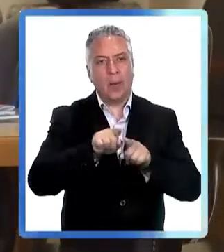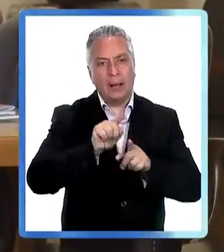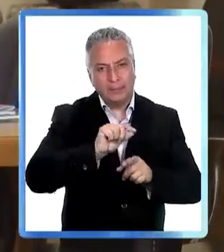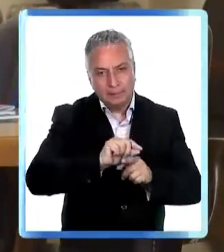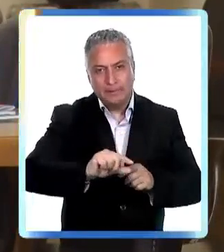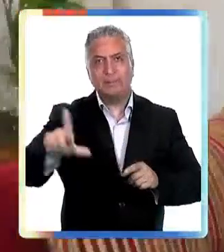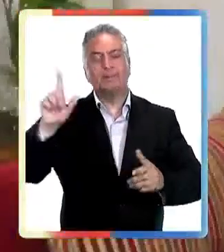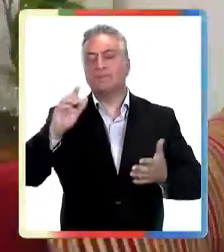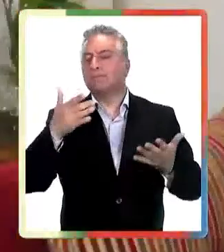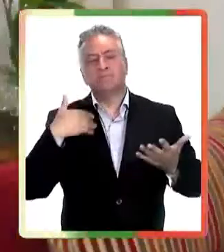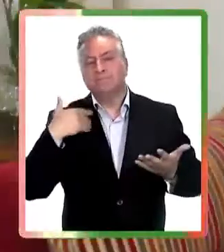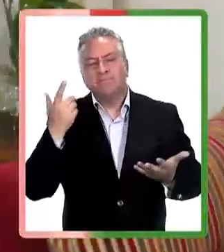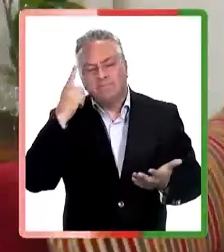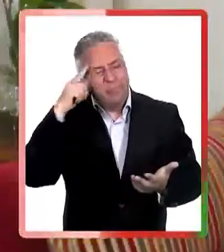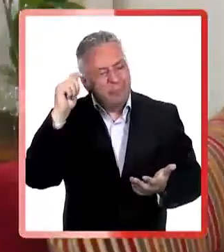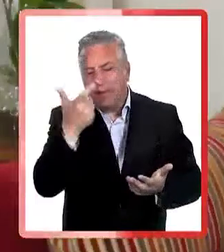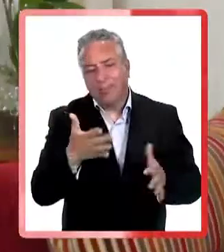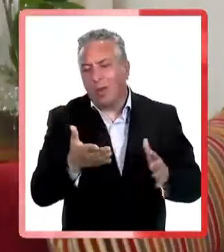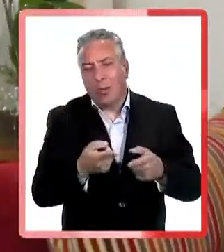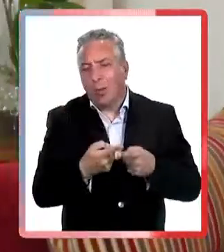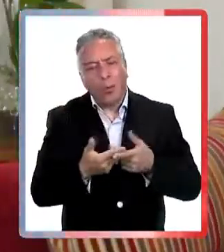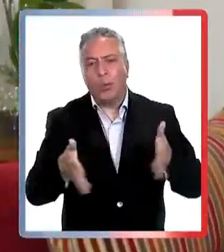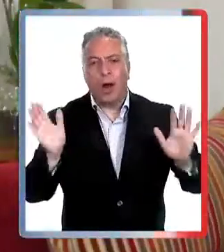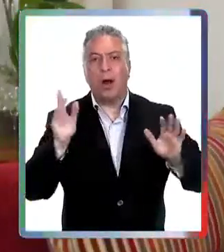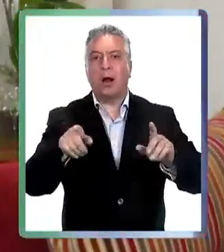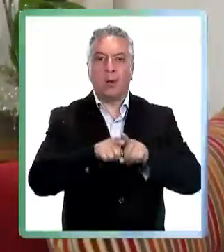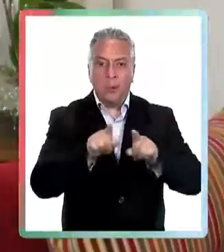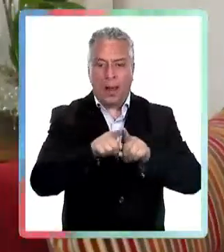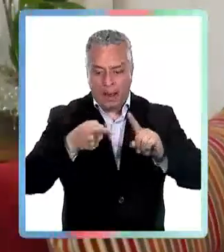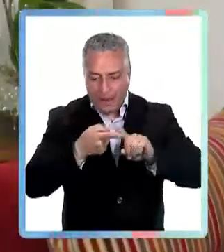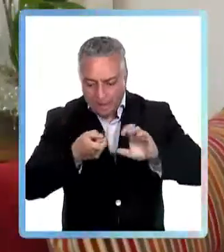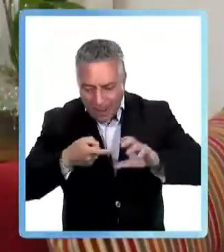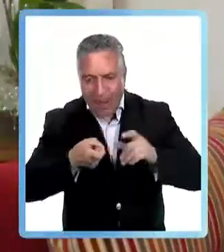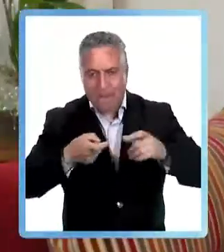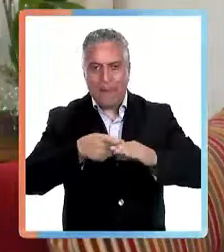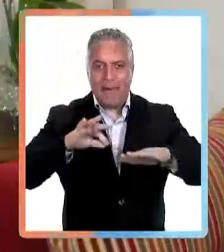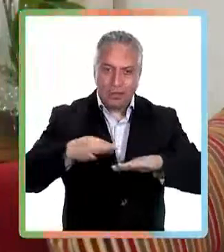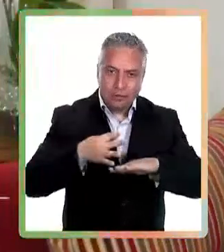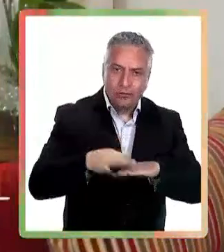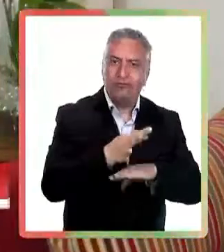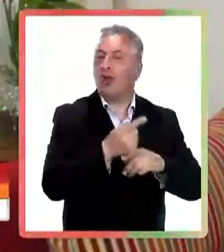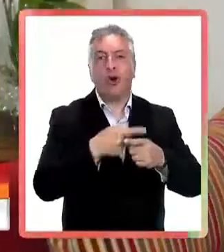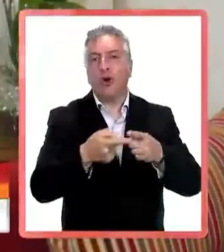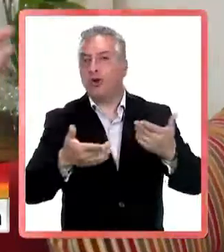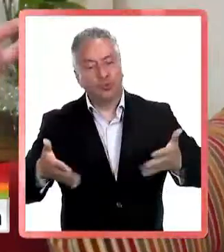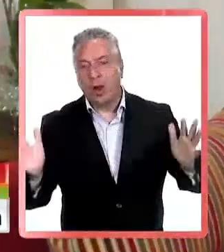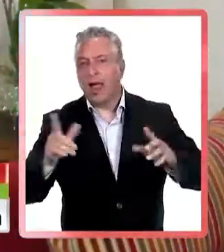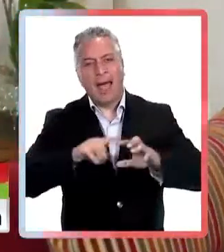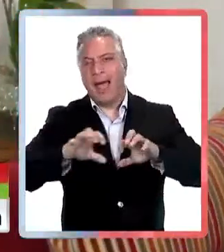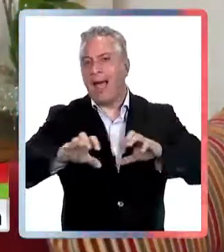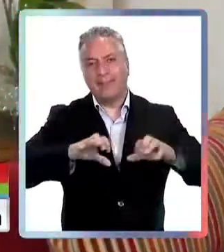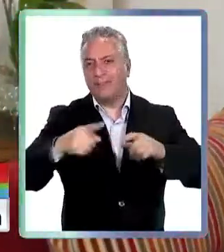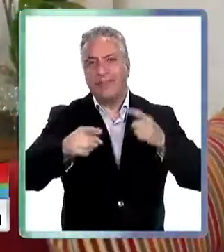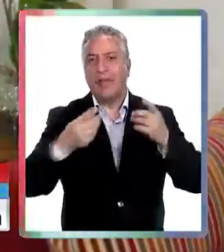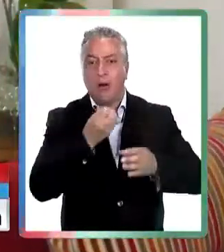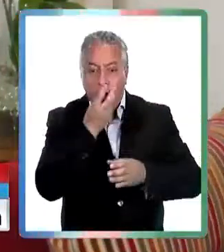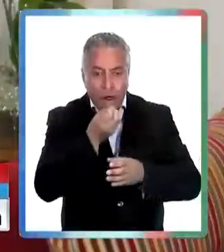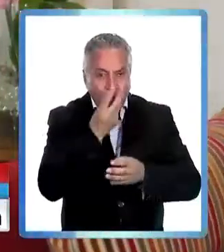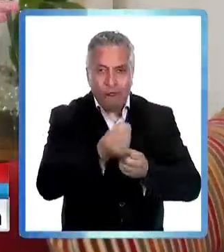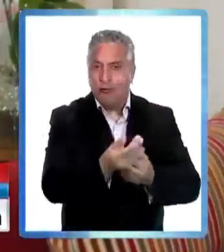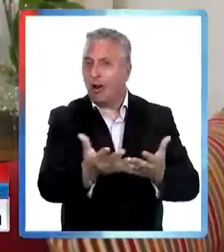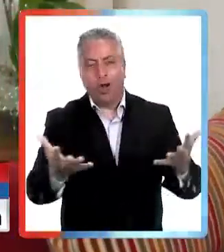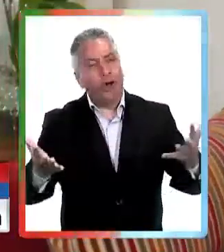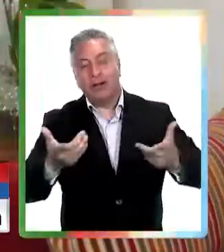un emprendimiento, invento de cuestiones de macramé, de costura, tantas actividades